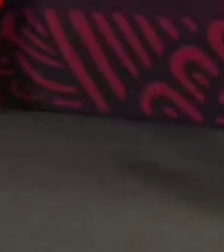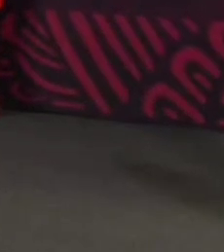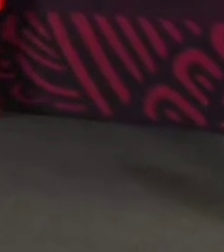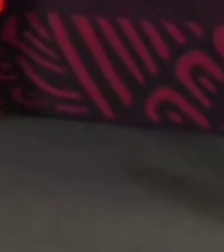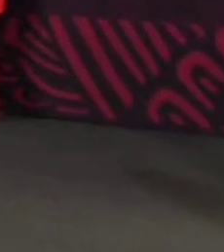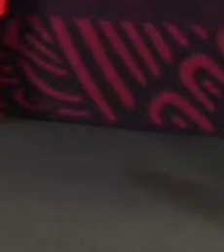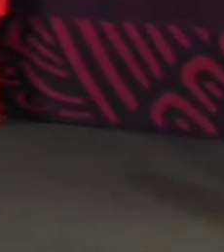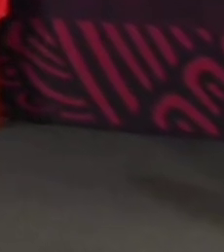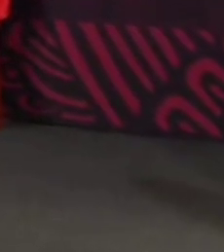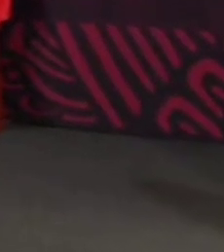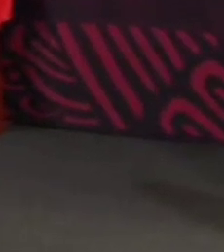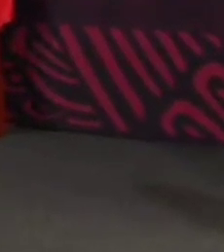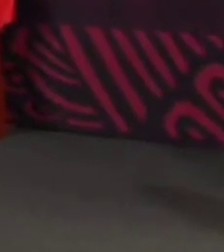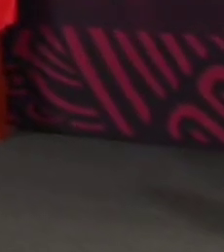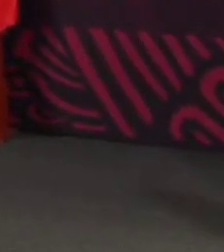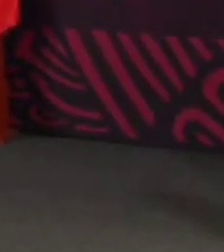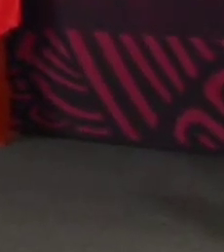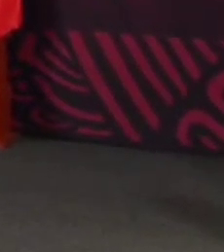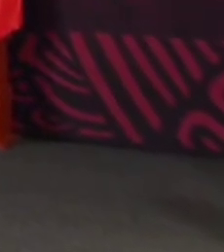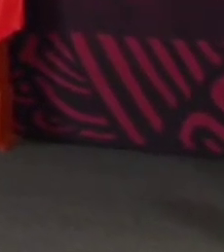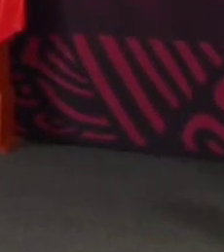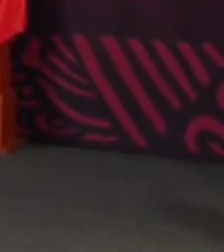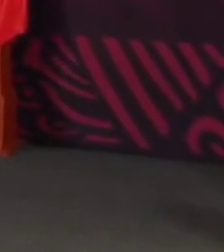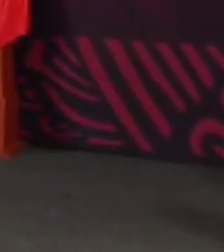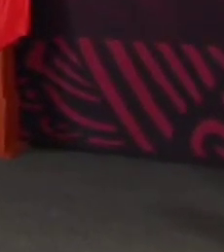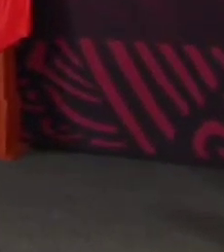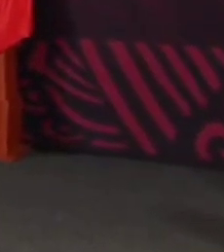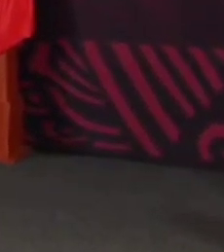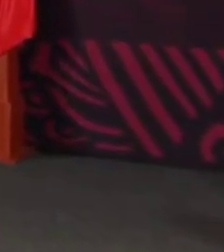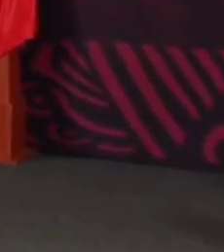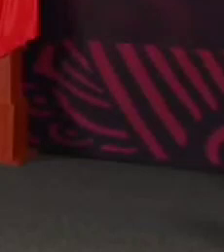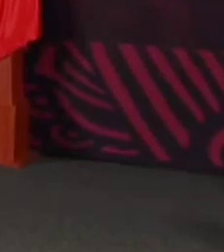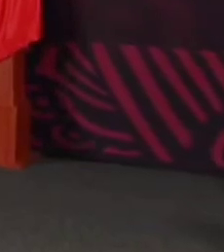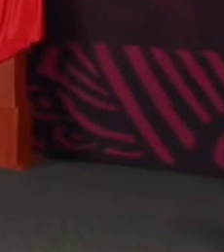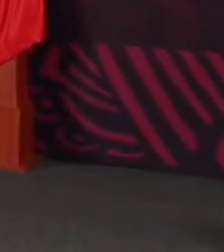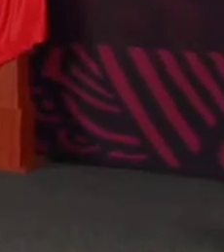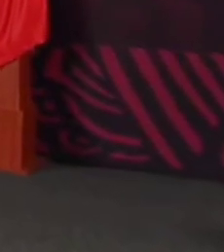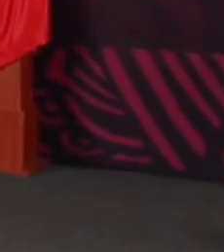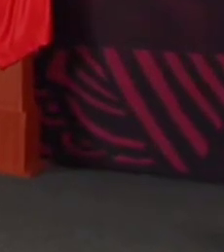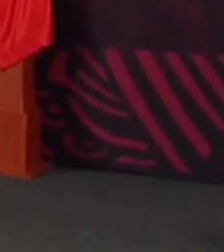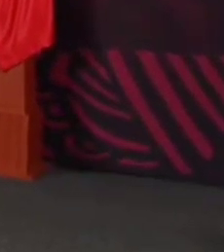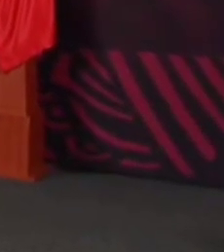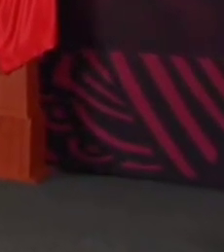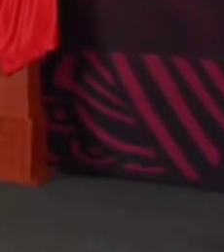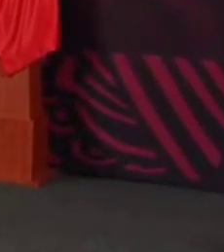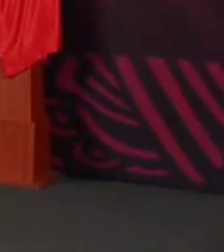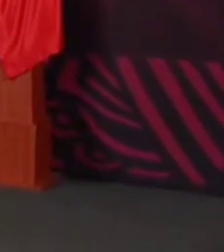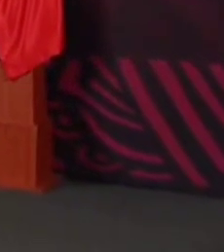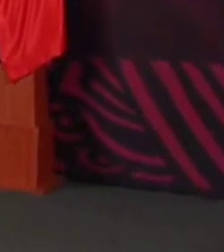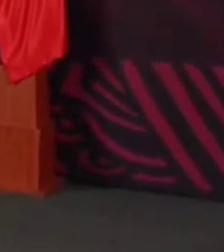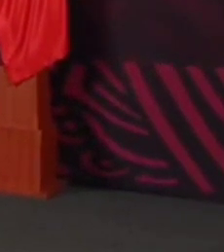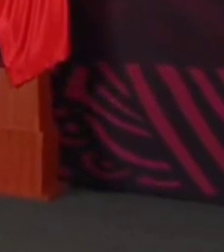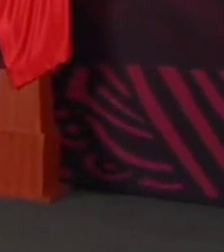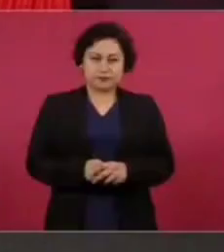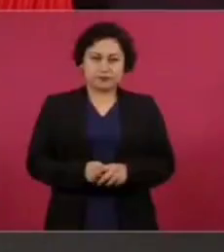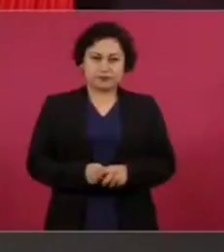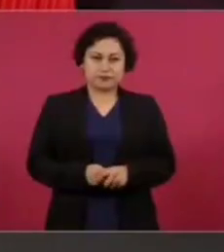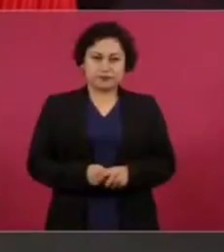utilizar la fuerza bruta, el ejército, invadir un país.